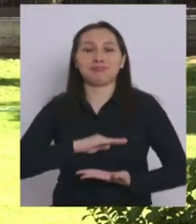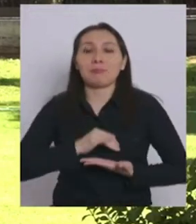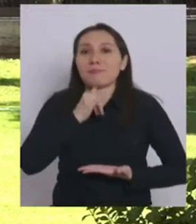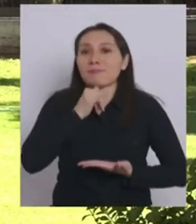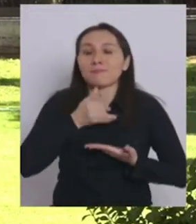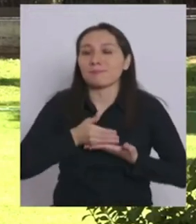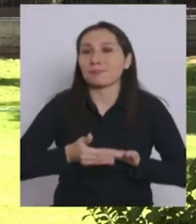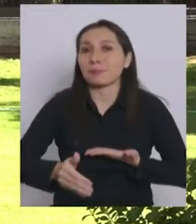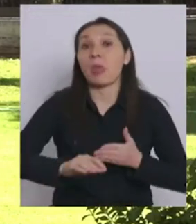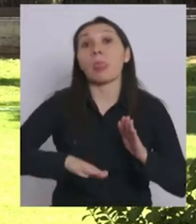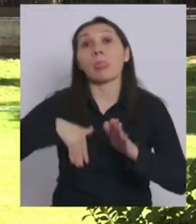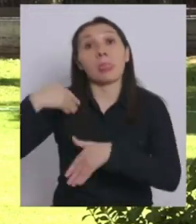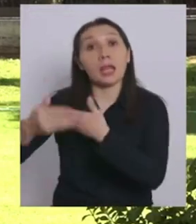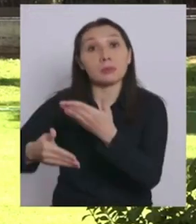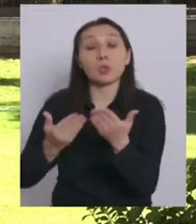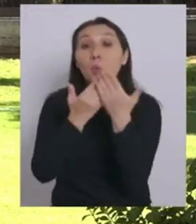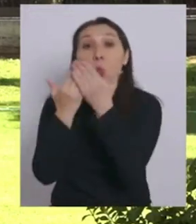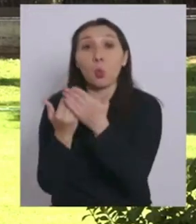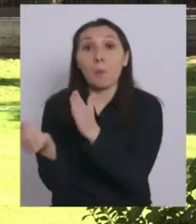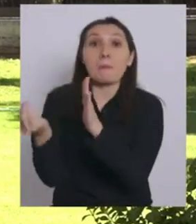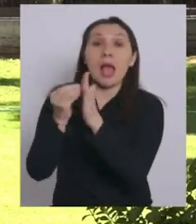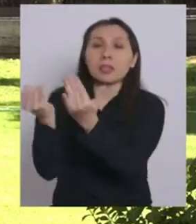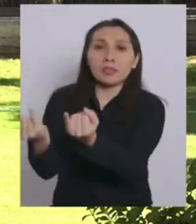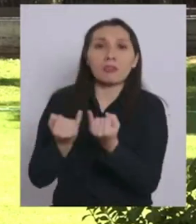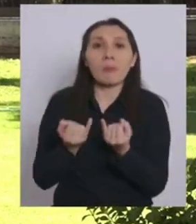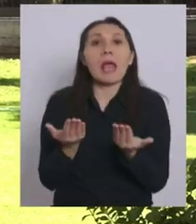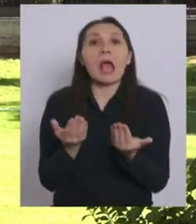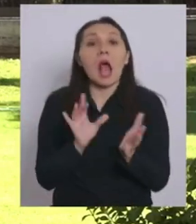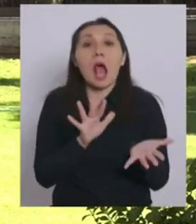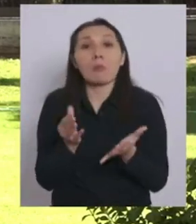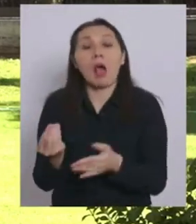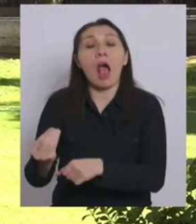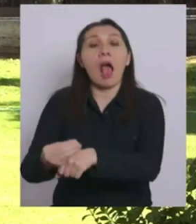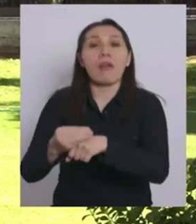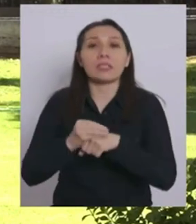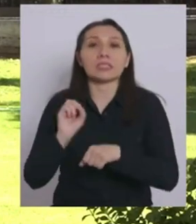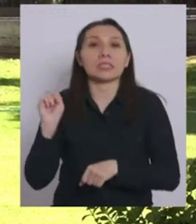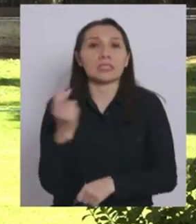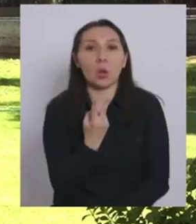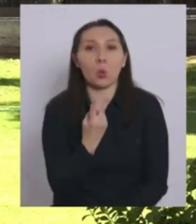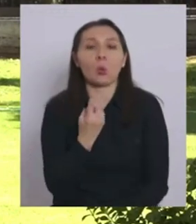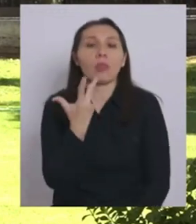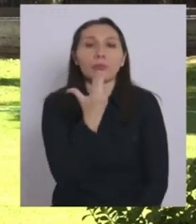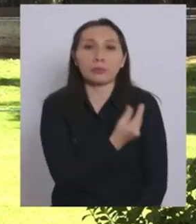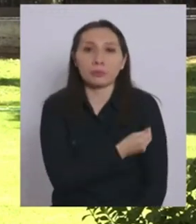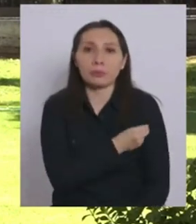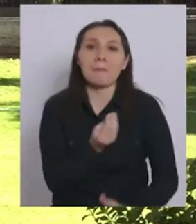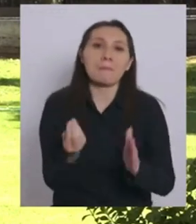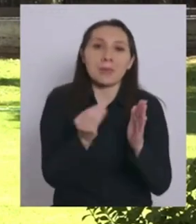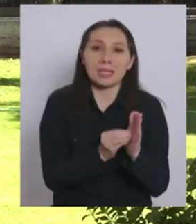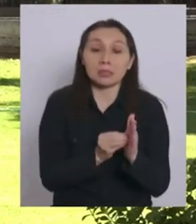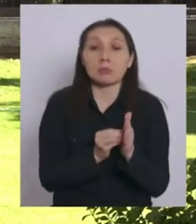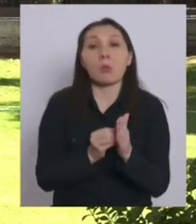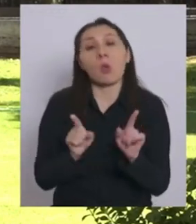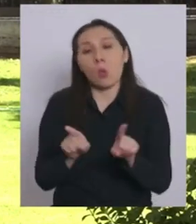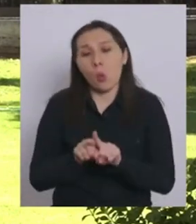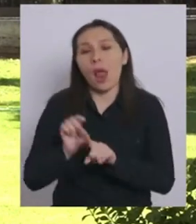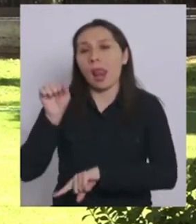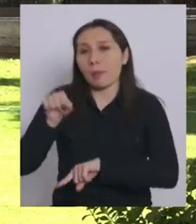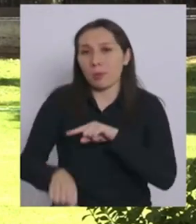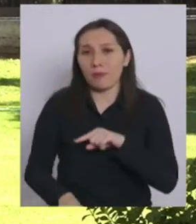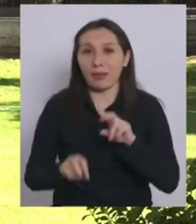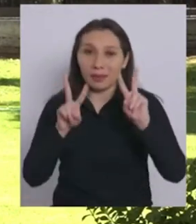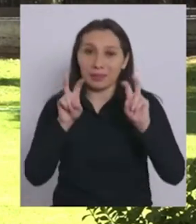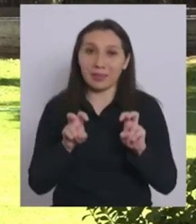los estudios posteriores de esta vacuna digan que se necesite una segunda dosis de refuerzo y por eso en el fondo la dimos por aprobada con